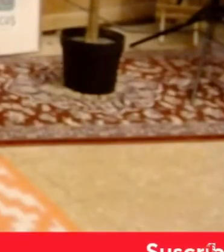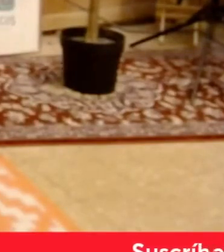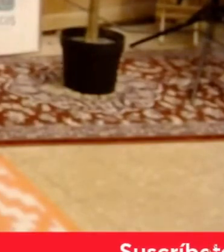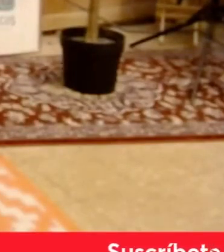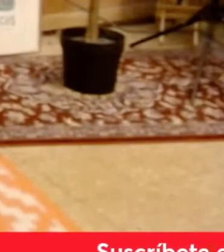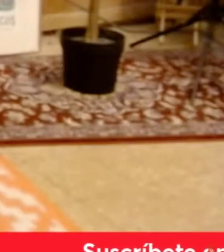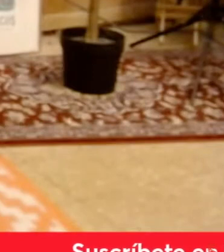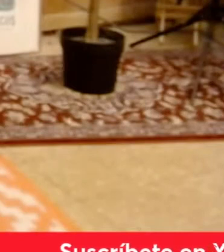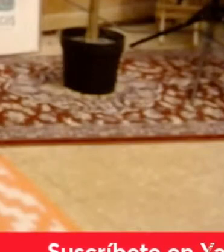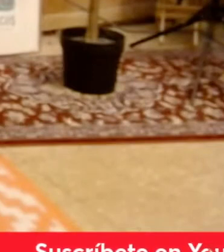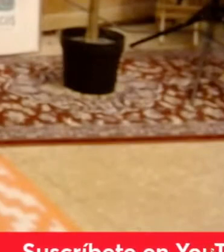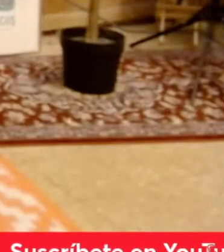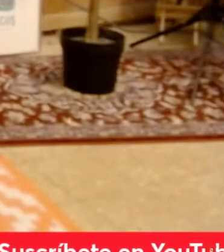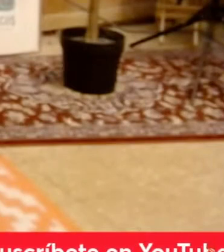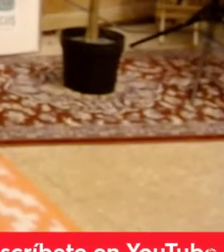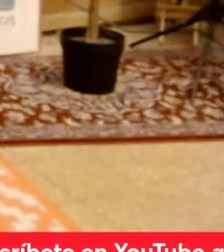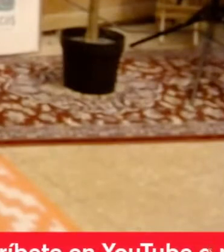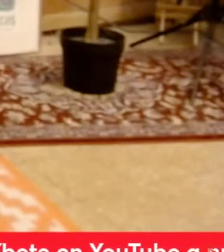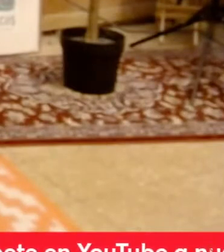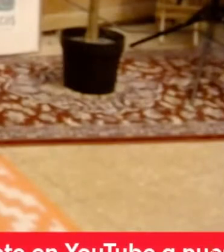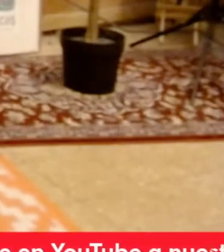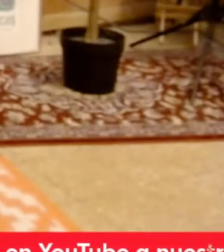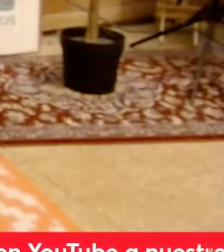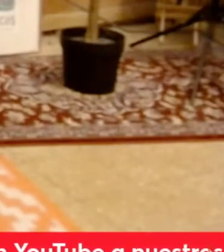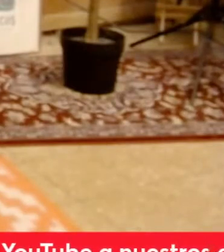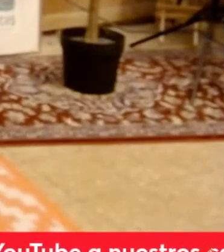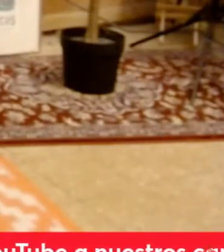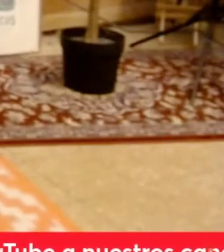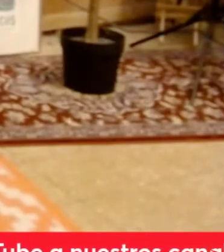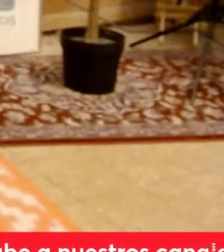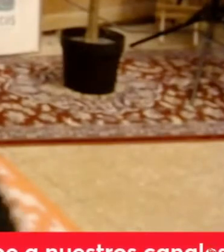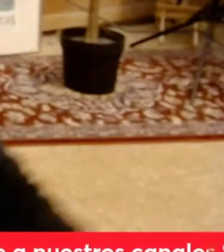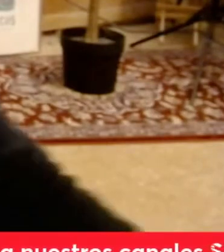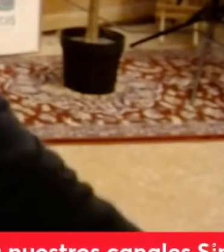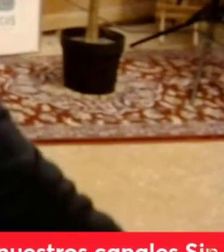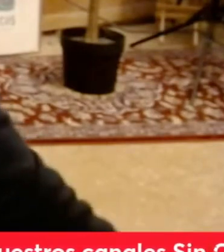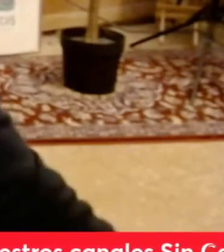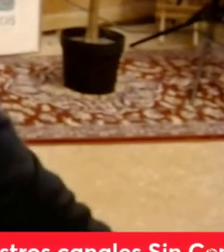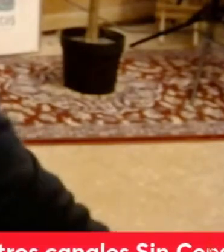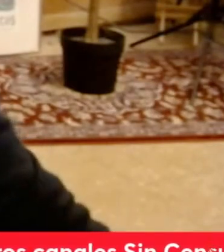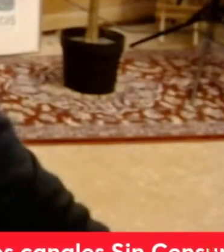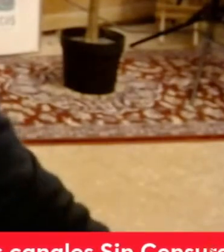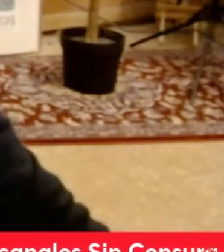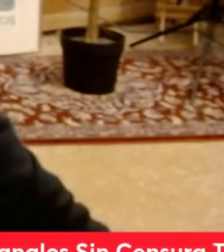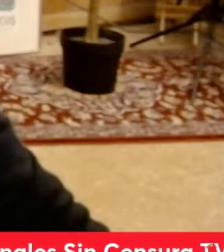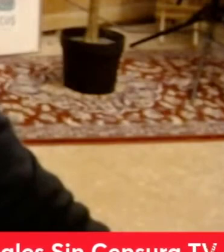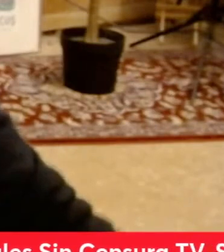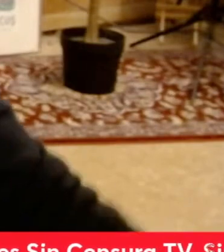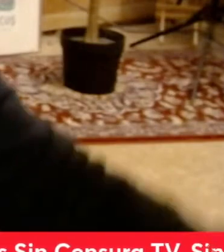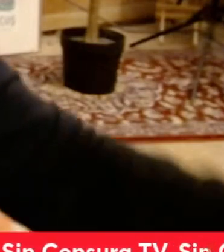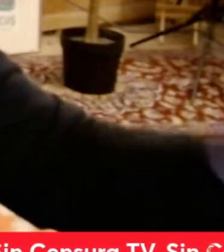pedorraje a hablar mal de nuestro país, del presidente,